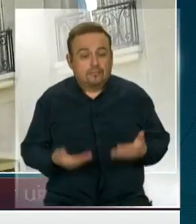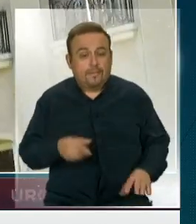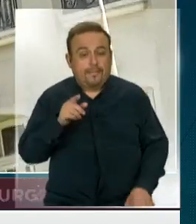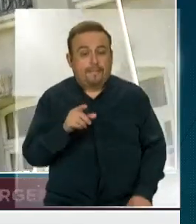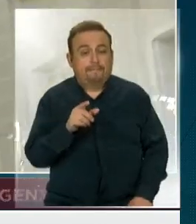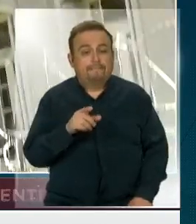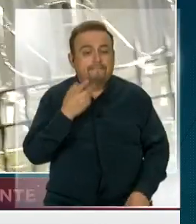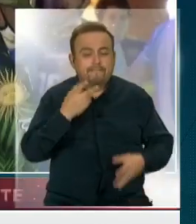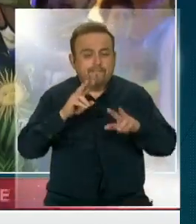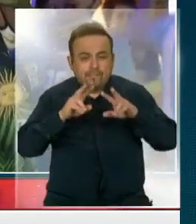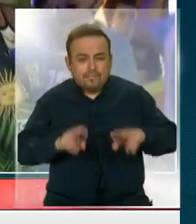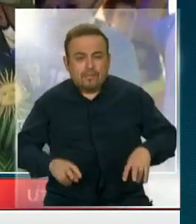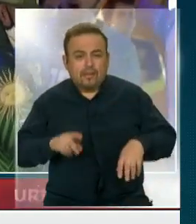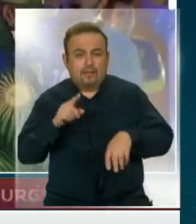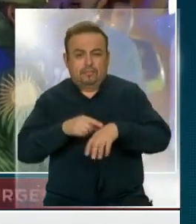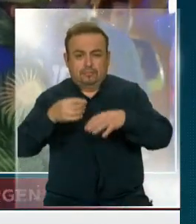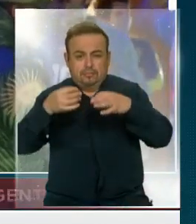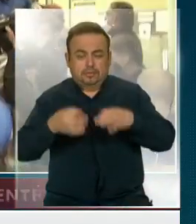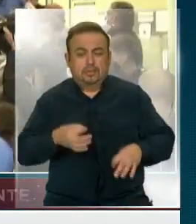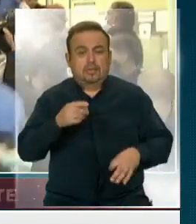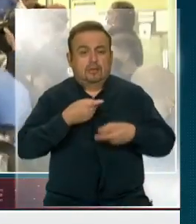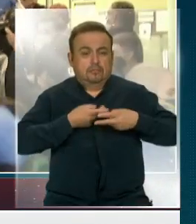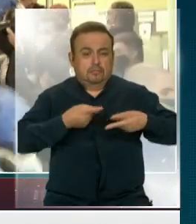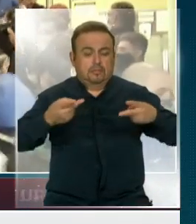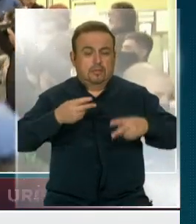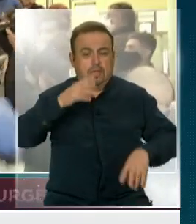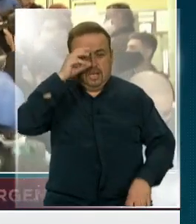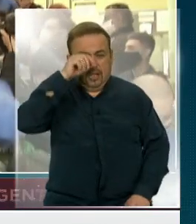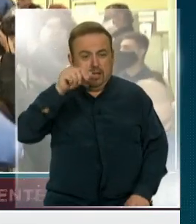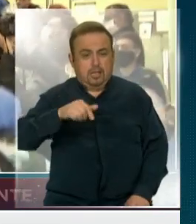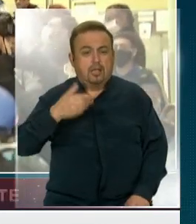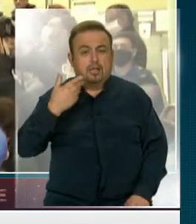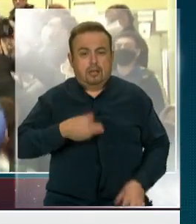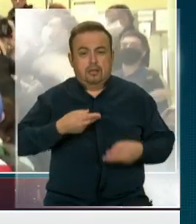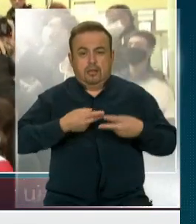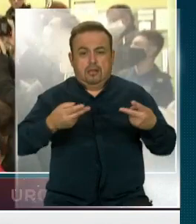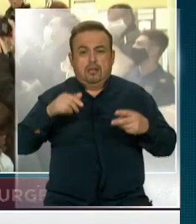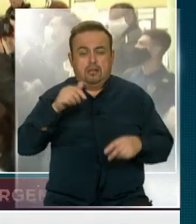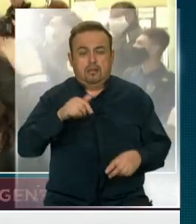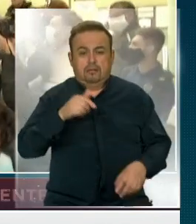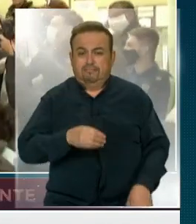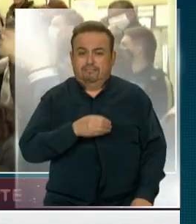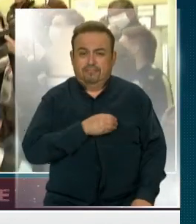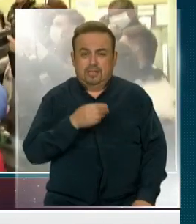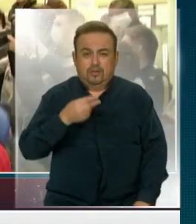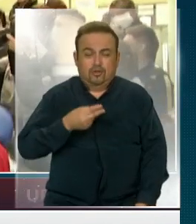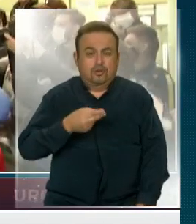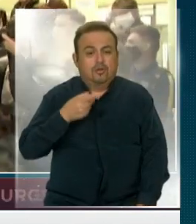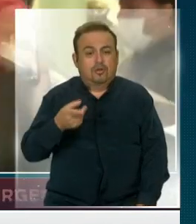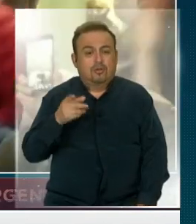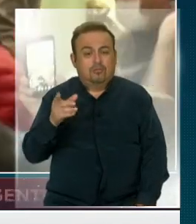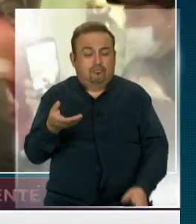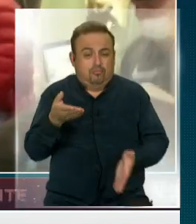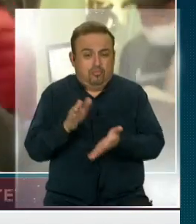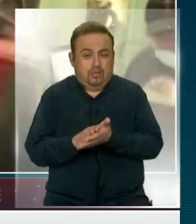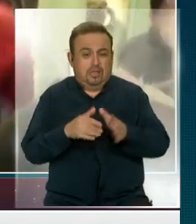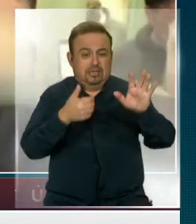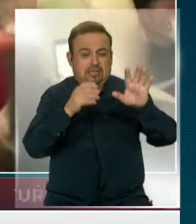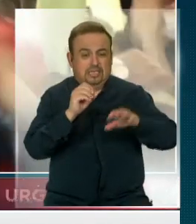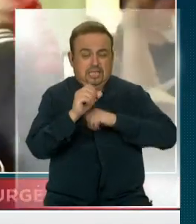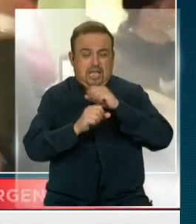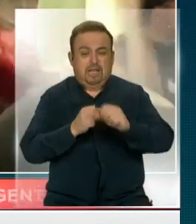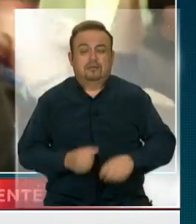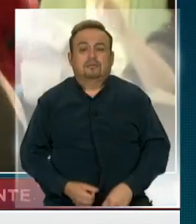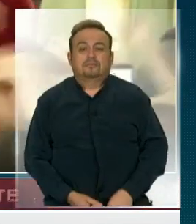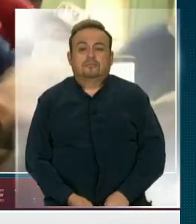Vamos a revisar el momento exacto en que los medios argentinos dan a conocer esta lamentable noticia, la muerte de Diego Maradona a los 60 años.